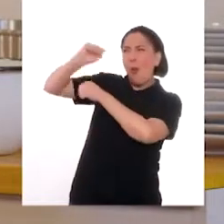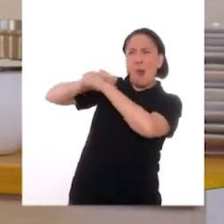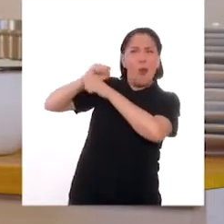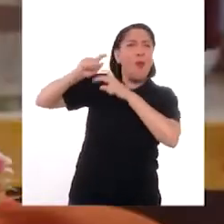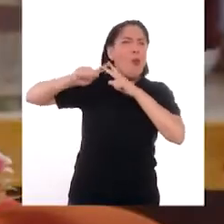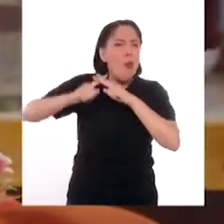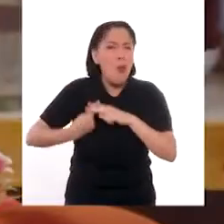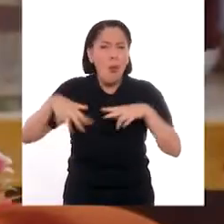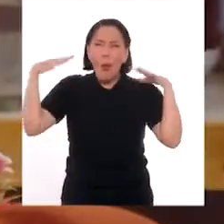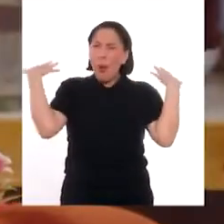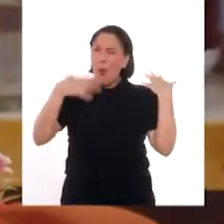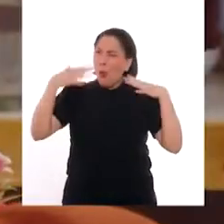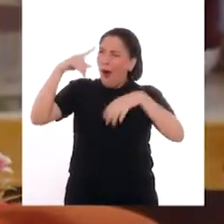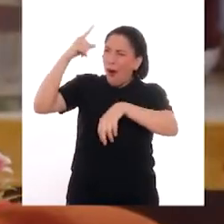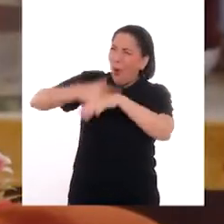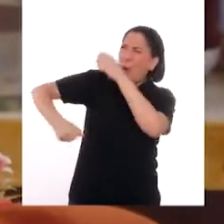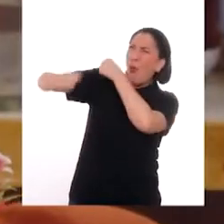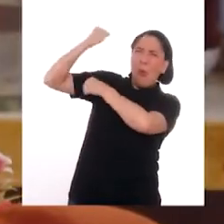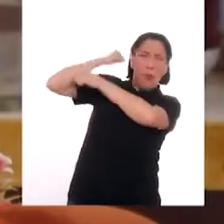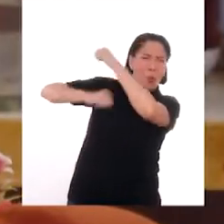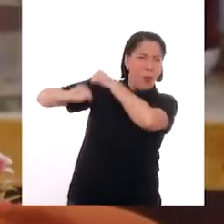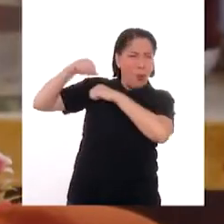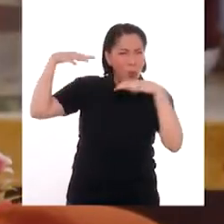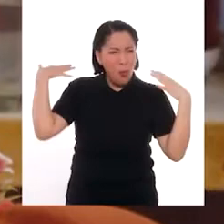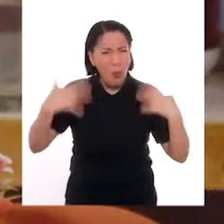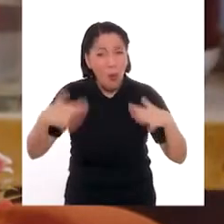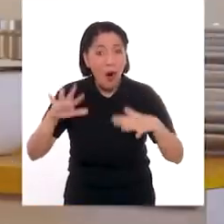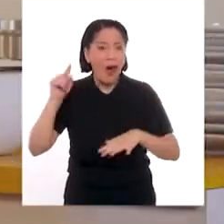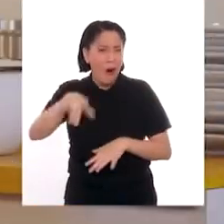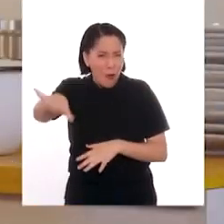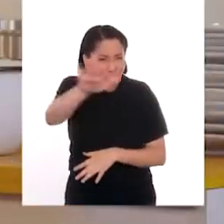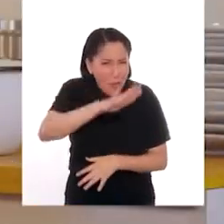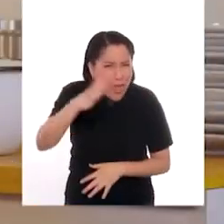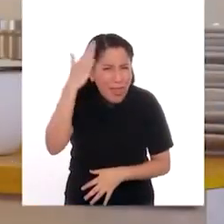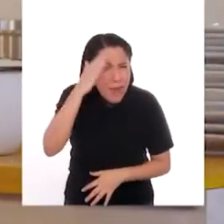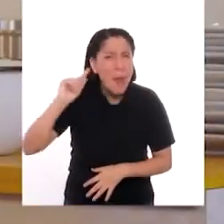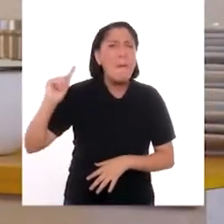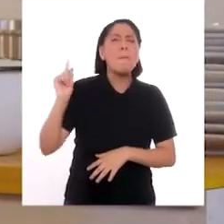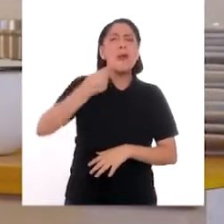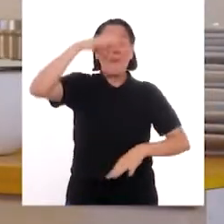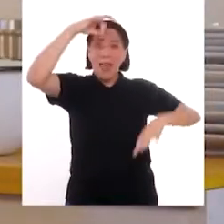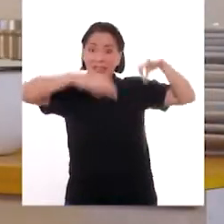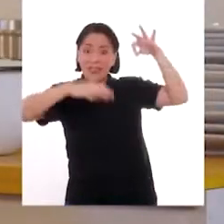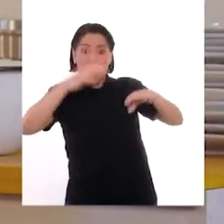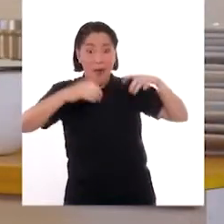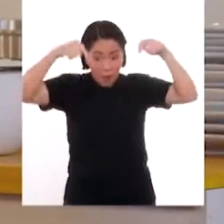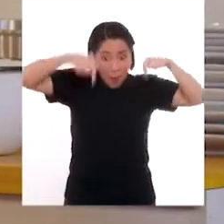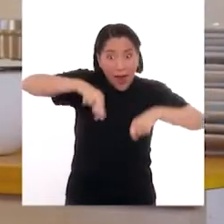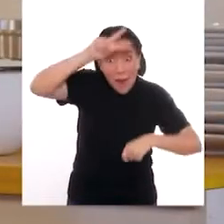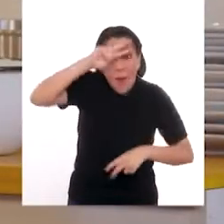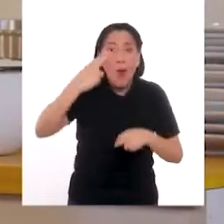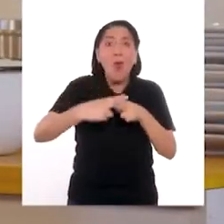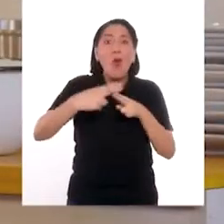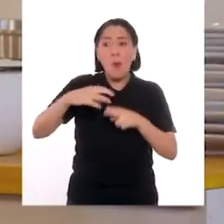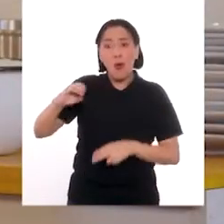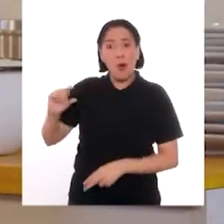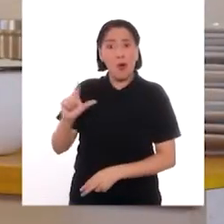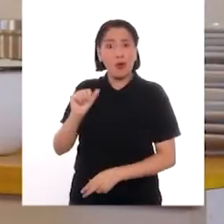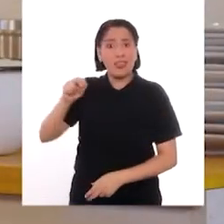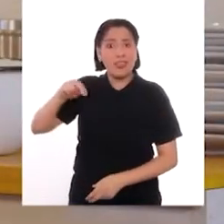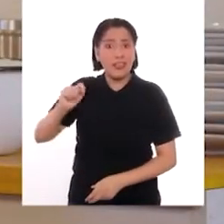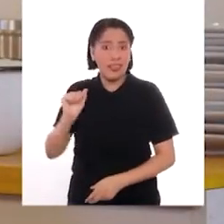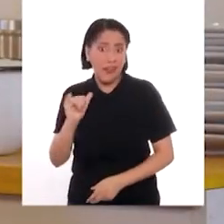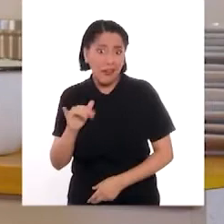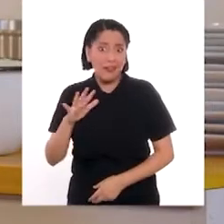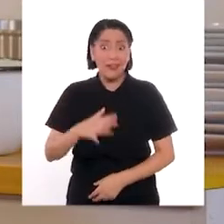años. Eso fue hace un montón de tiempo. ¿Y sabían que la primera obra de teatro del Perú se